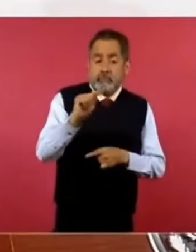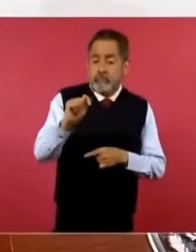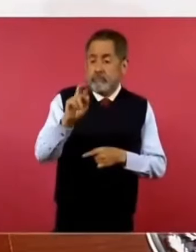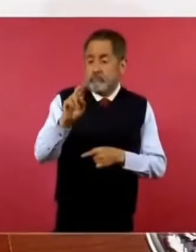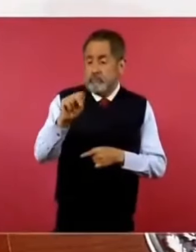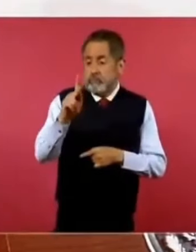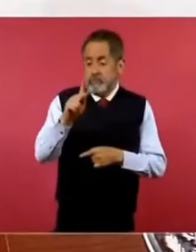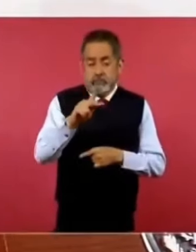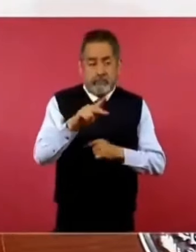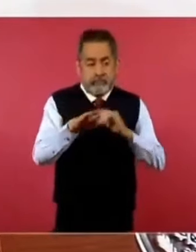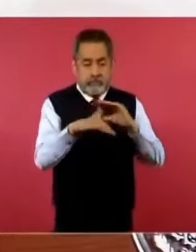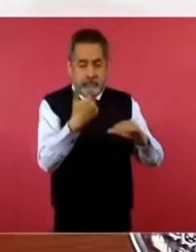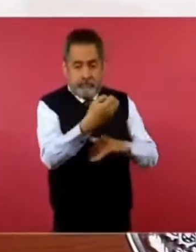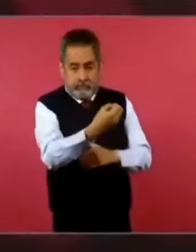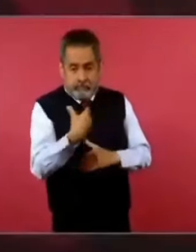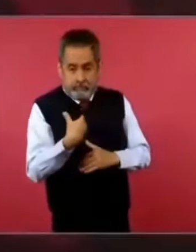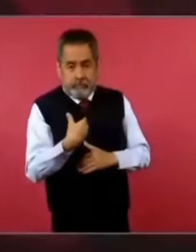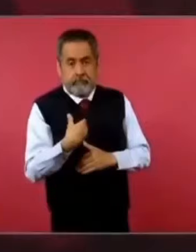a